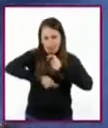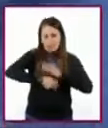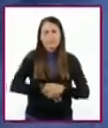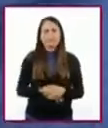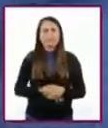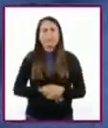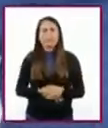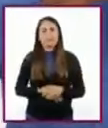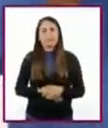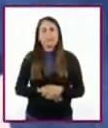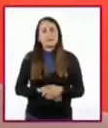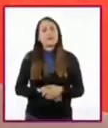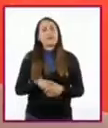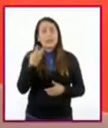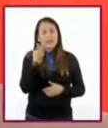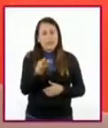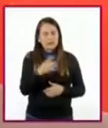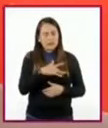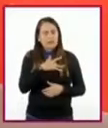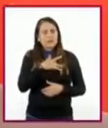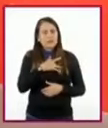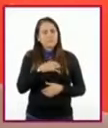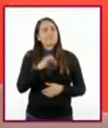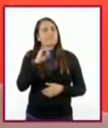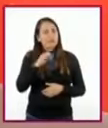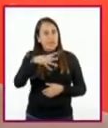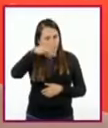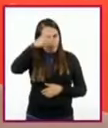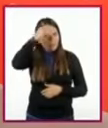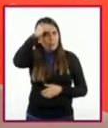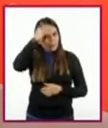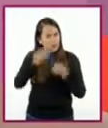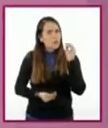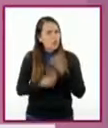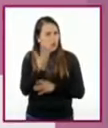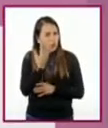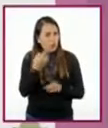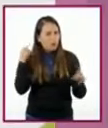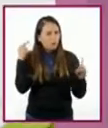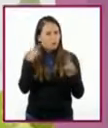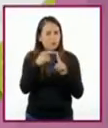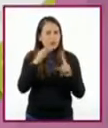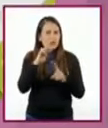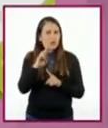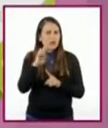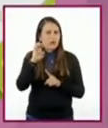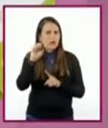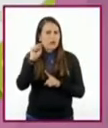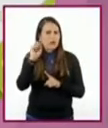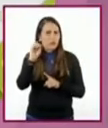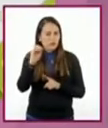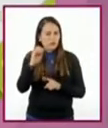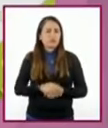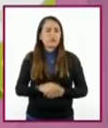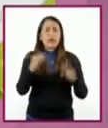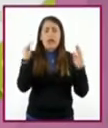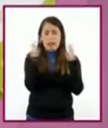seguramente les dejó un nuevo aprendizaje, pero les lanzamos el siguiente reto. En casa,